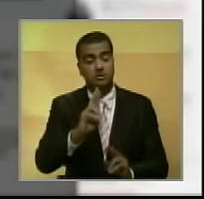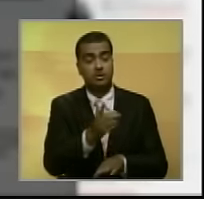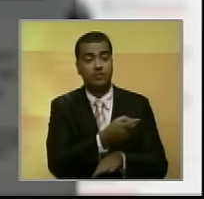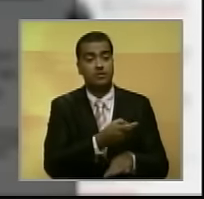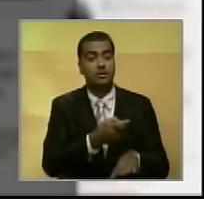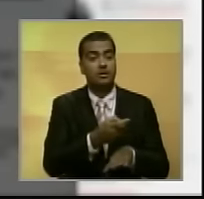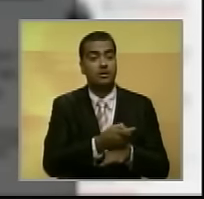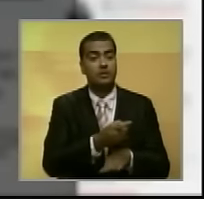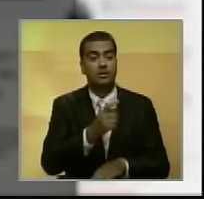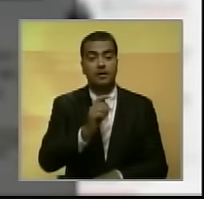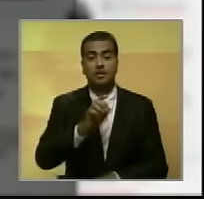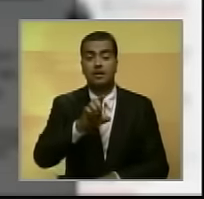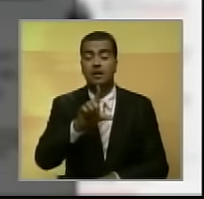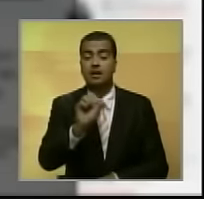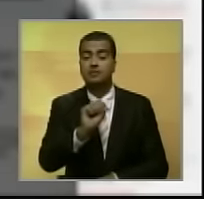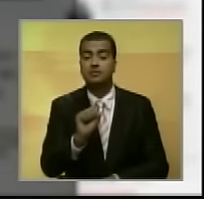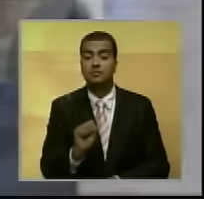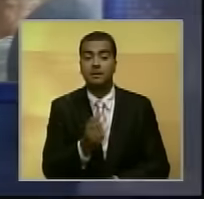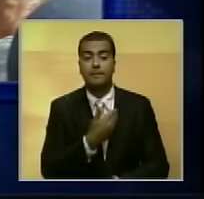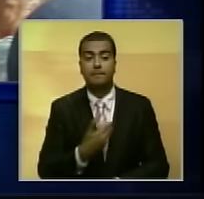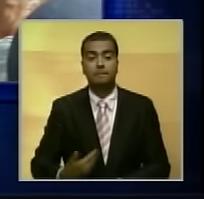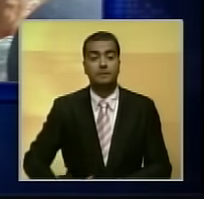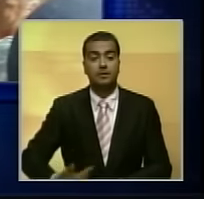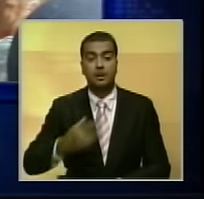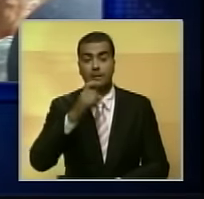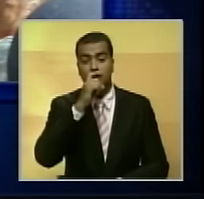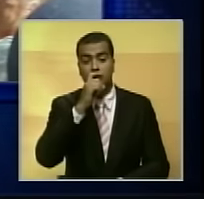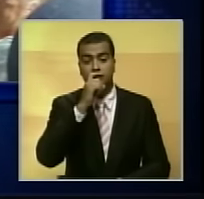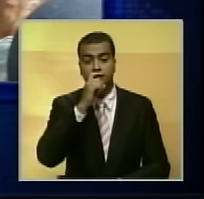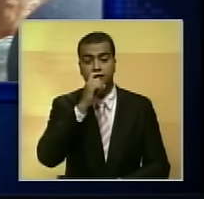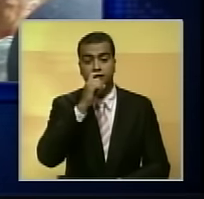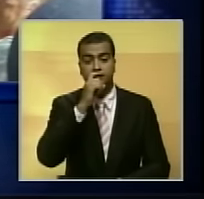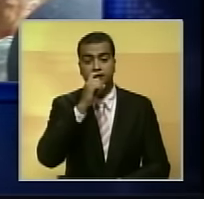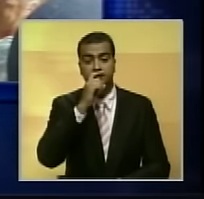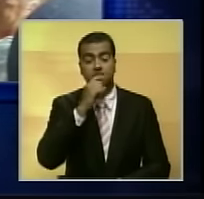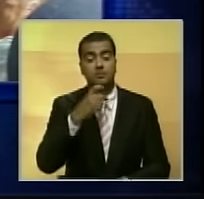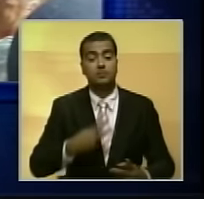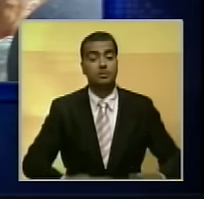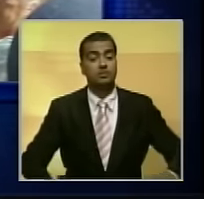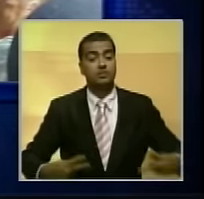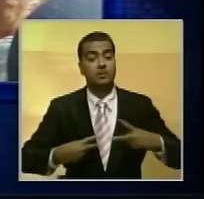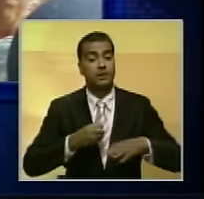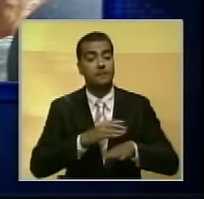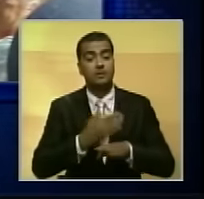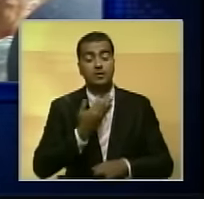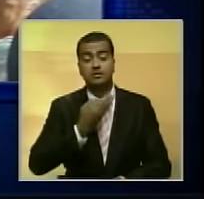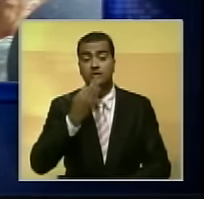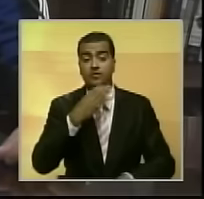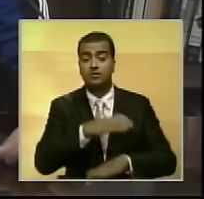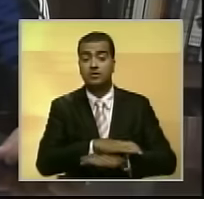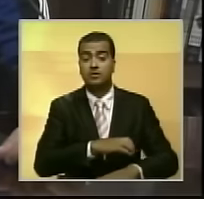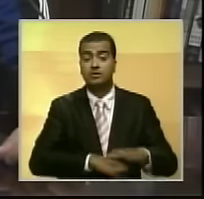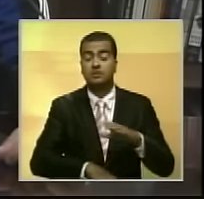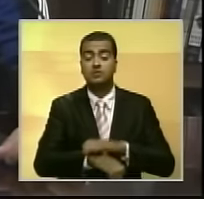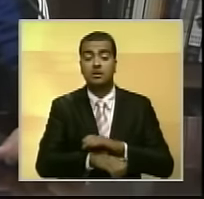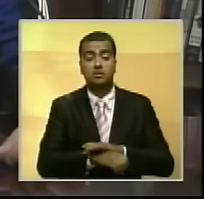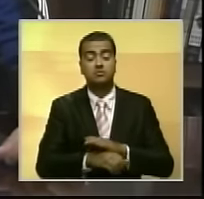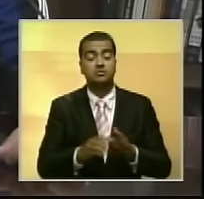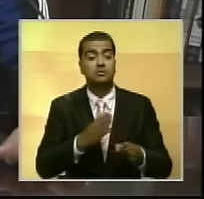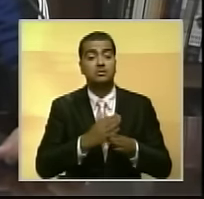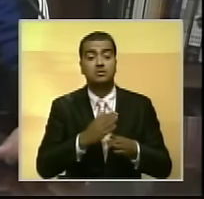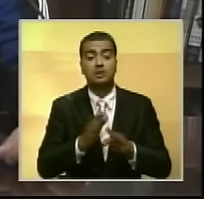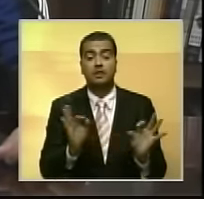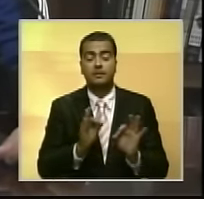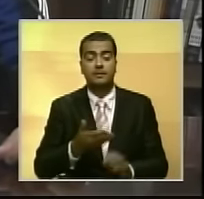gobernador de Aragua, Tarek El Aissami, y al presidente de la República, Nicolás Maduro, por su vida, pues aseguró que fue detenido de manera arbitraria.